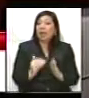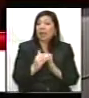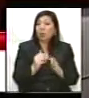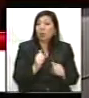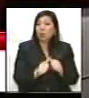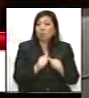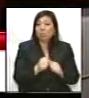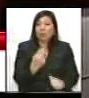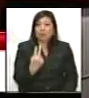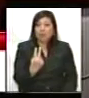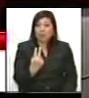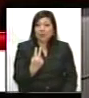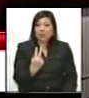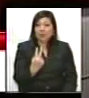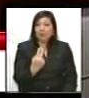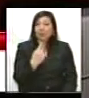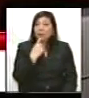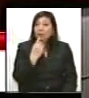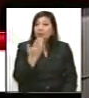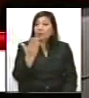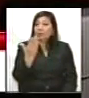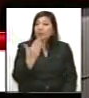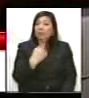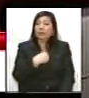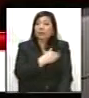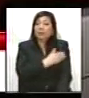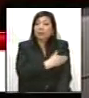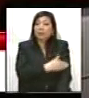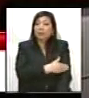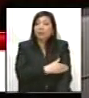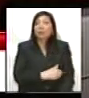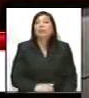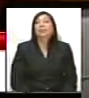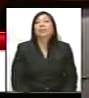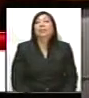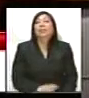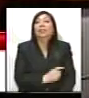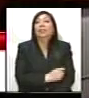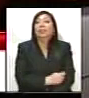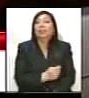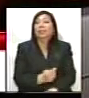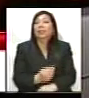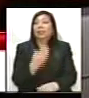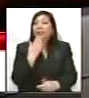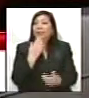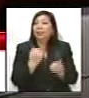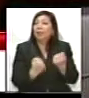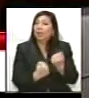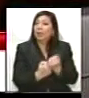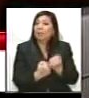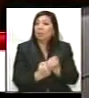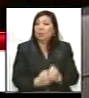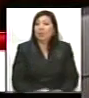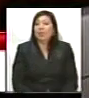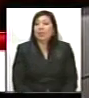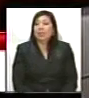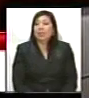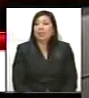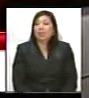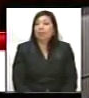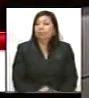igual forma se ha recibido la opinión favorable del gobierno regional de tacna a quien apoya la propuesta legislativa